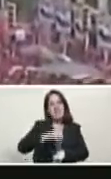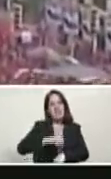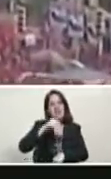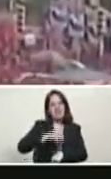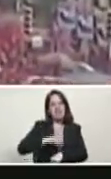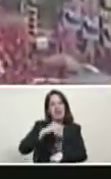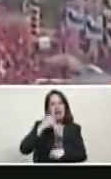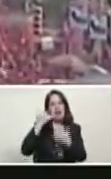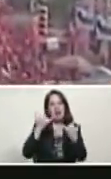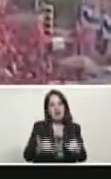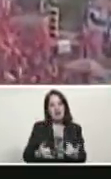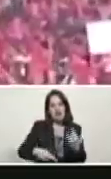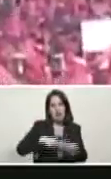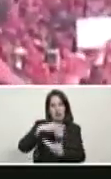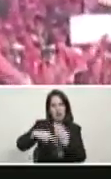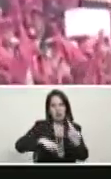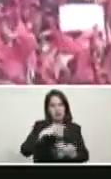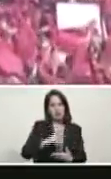de la revolución